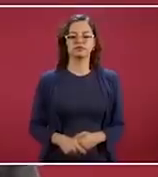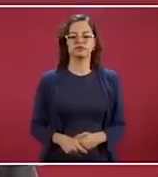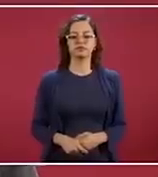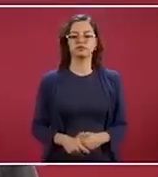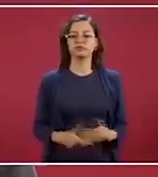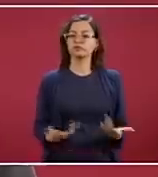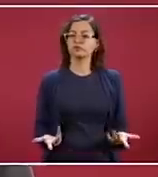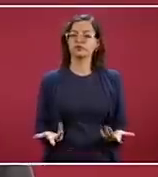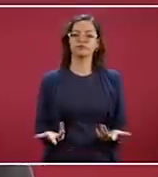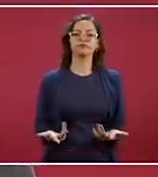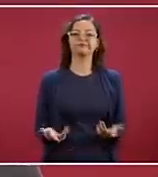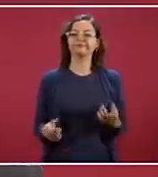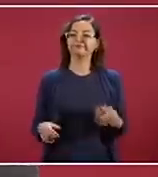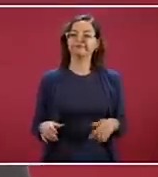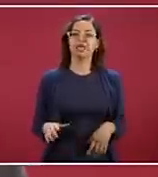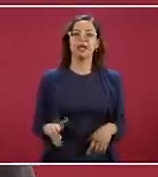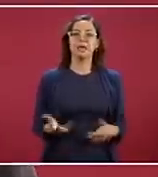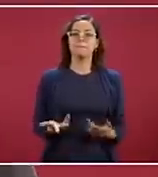nuestro ángel de la guarda,